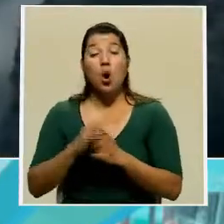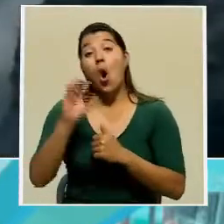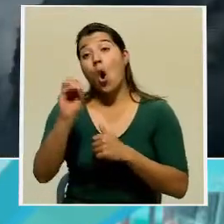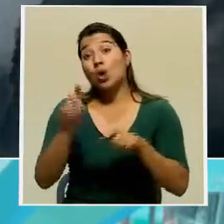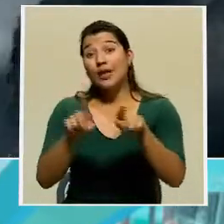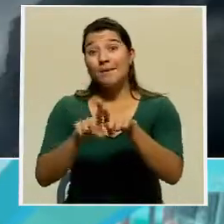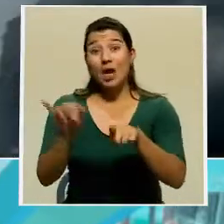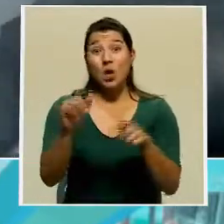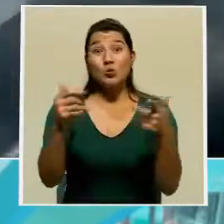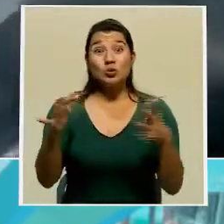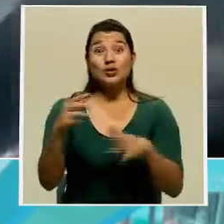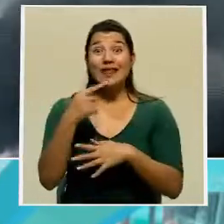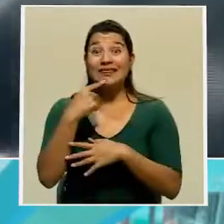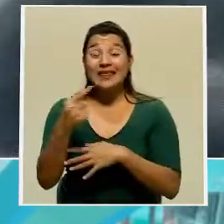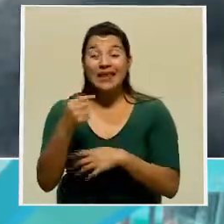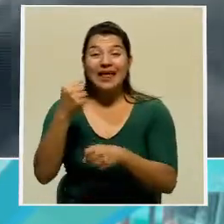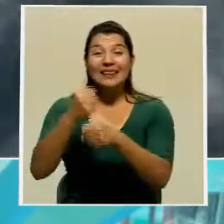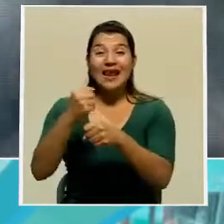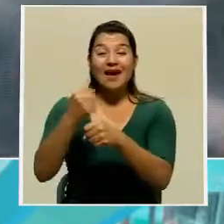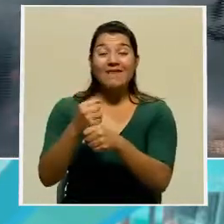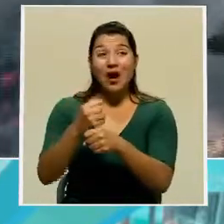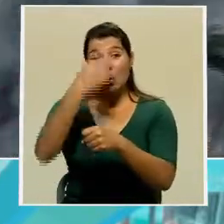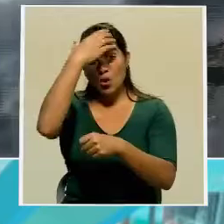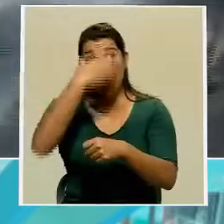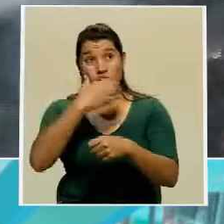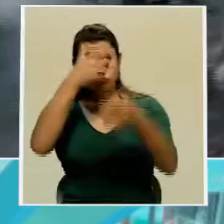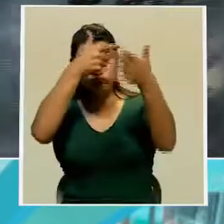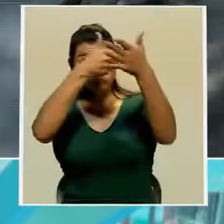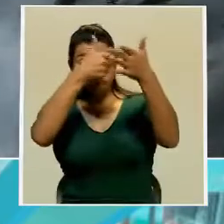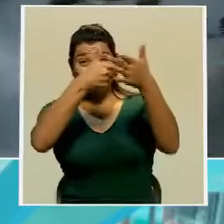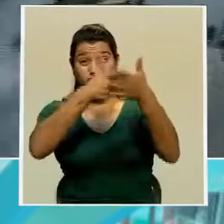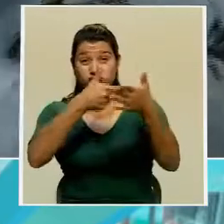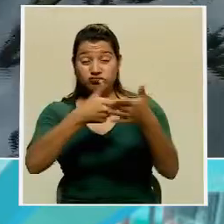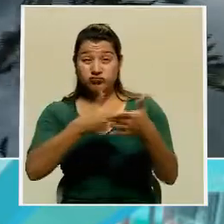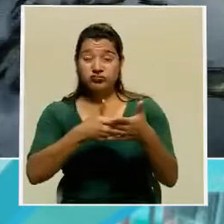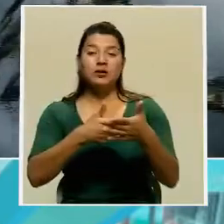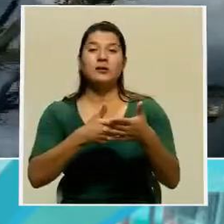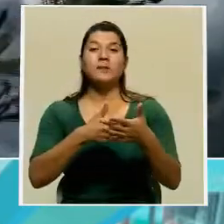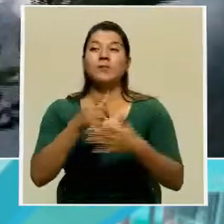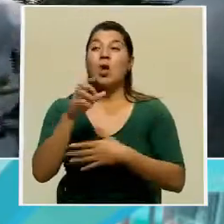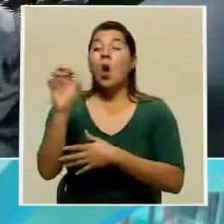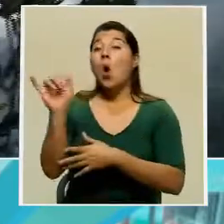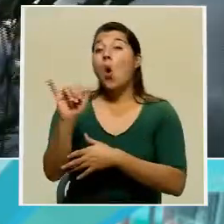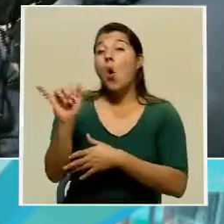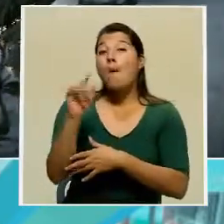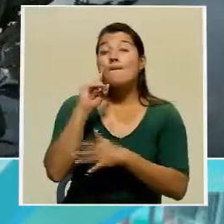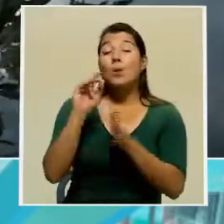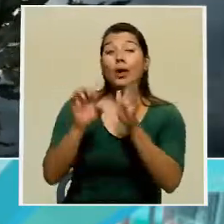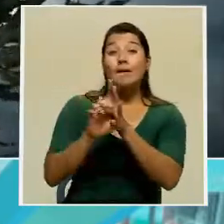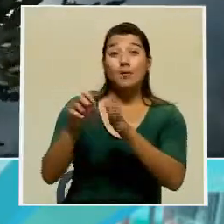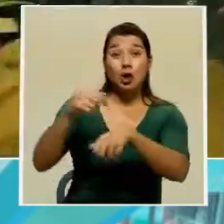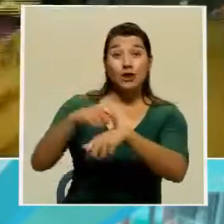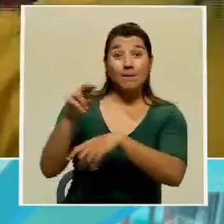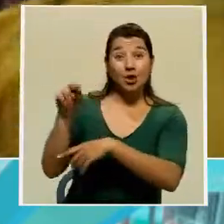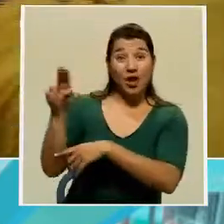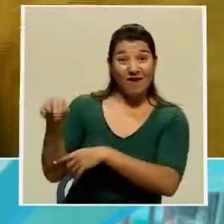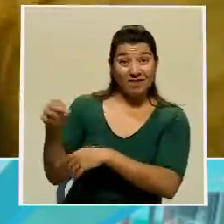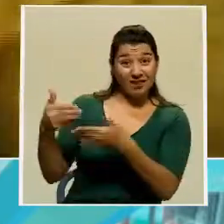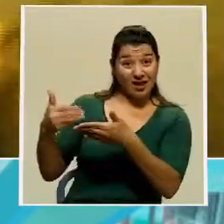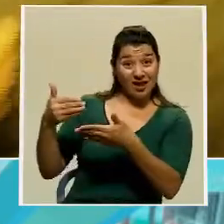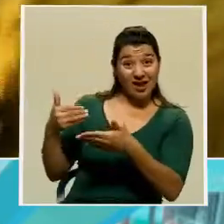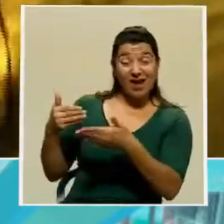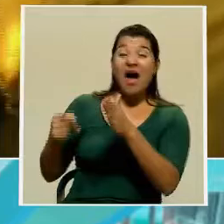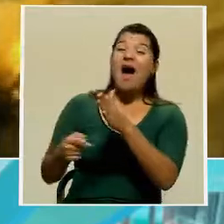en caliente, que no se cuidan. En la época que recién pasada de Navidad tenemos el arbolito de